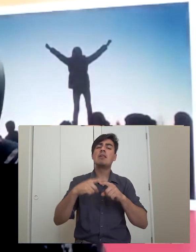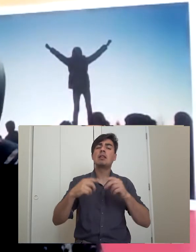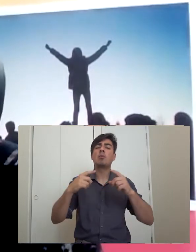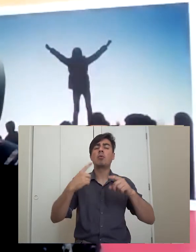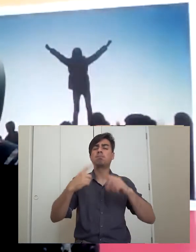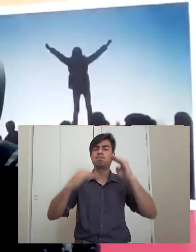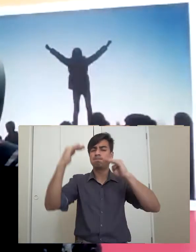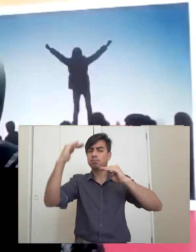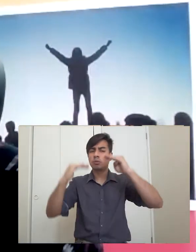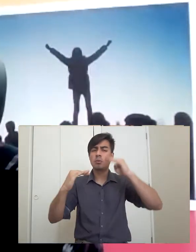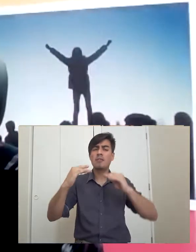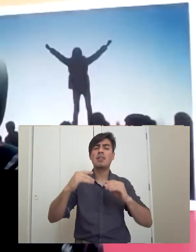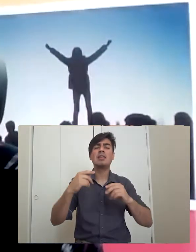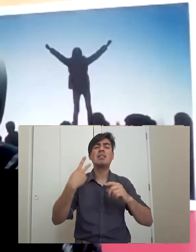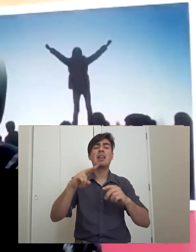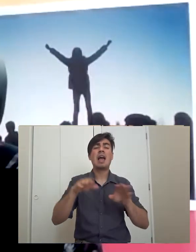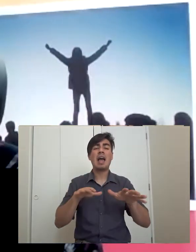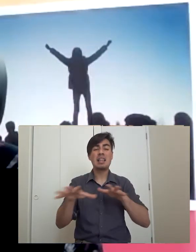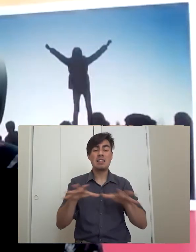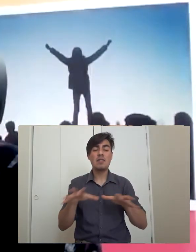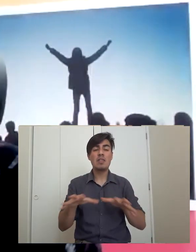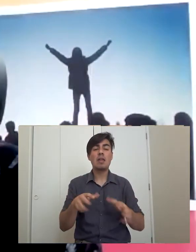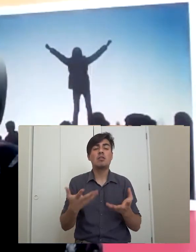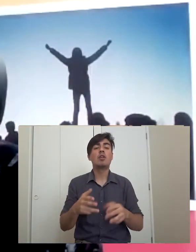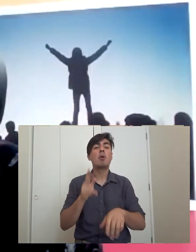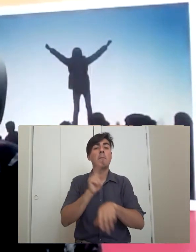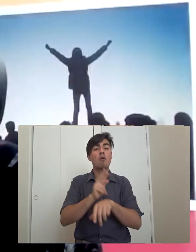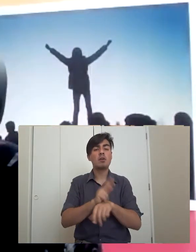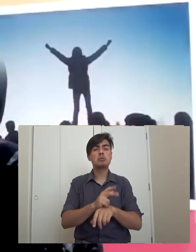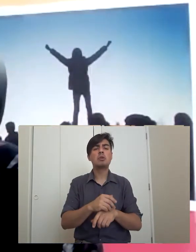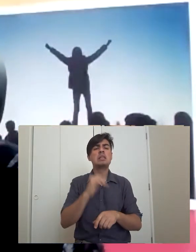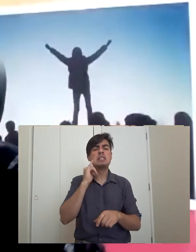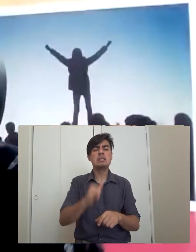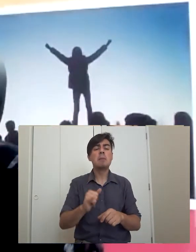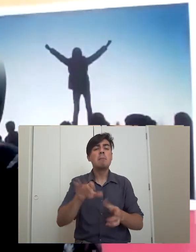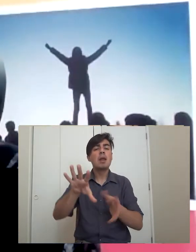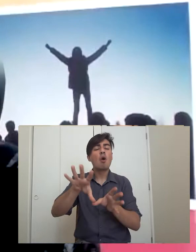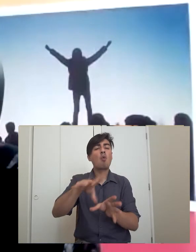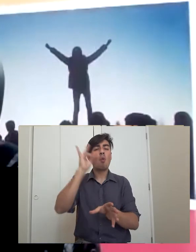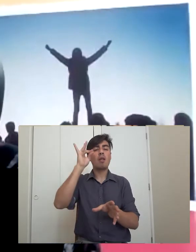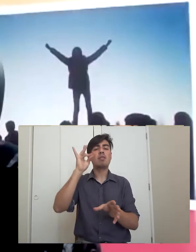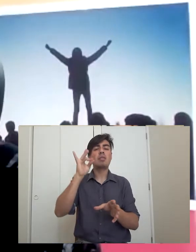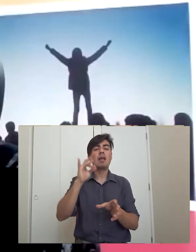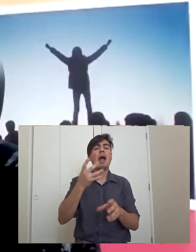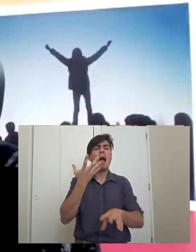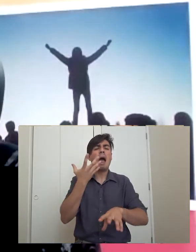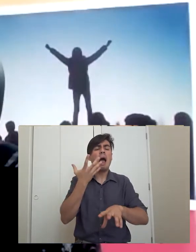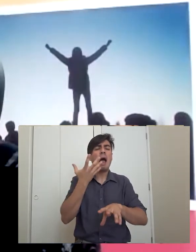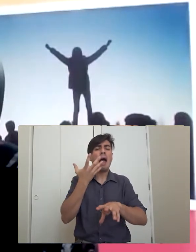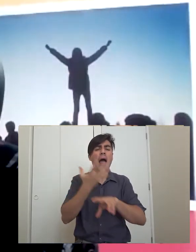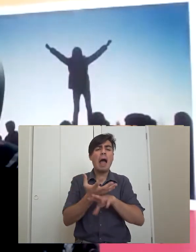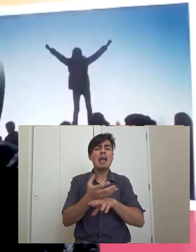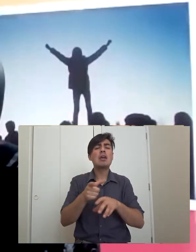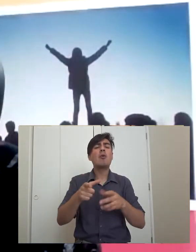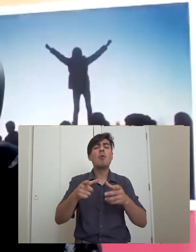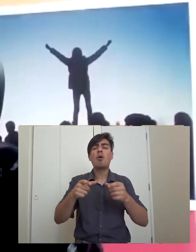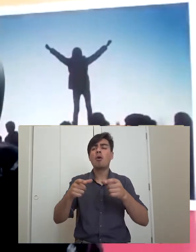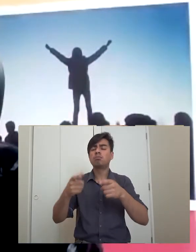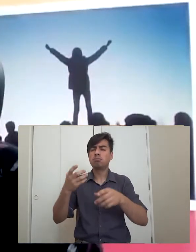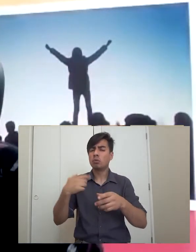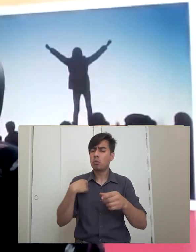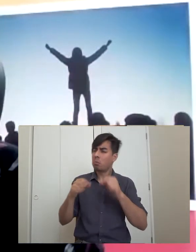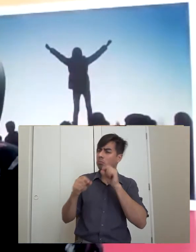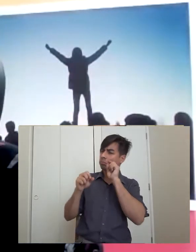de las actividades de las escuelas, los profesores siempre encuentran que hay más espacio para